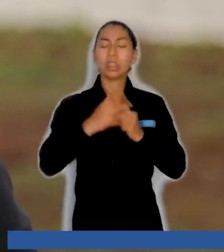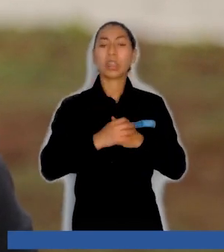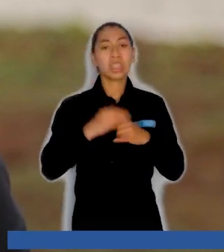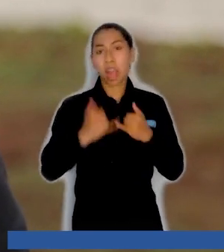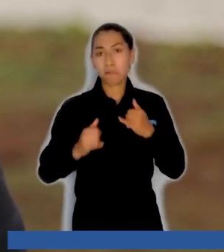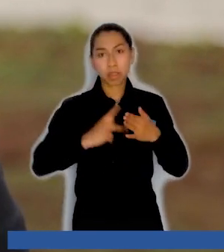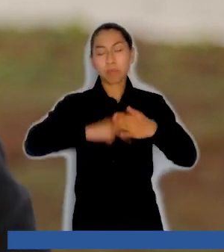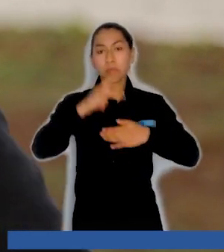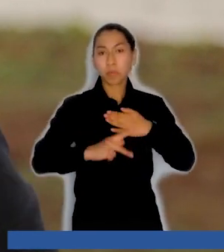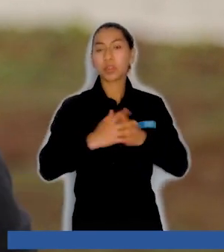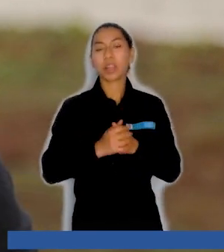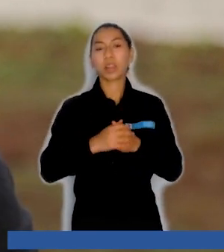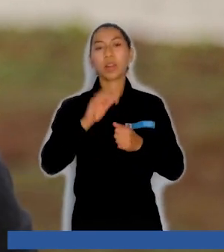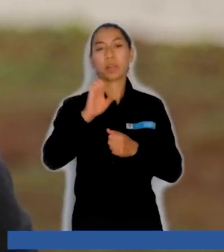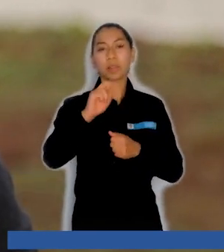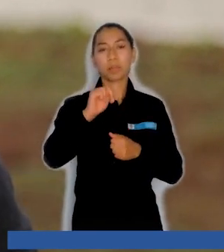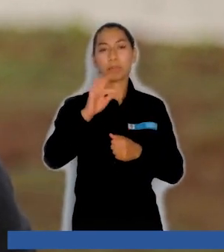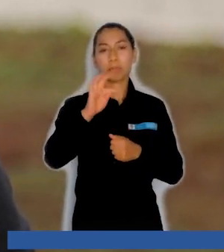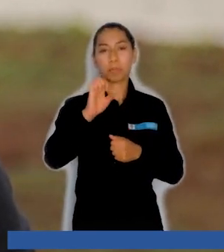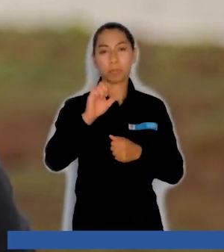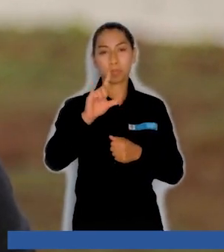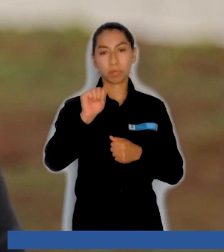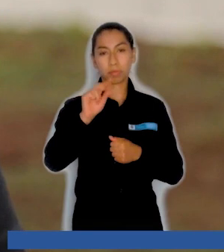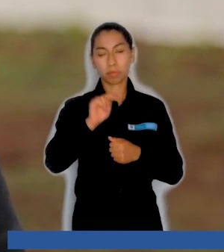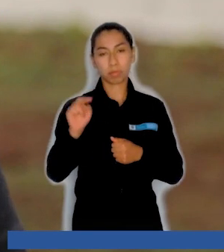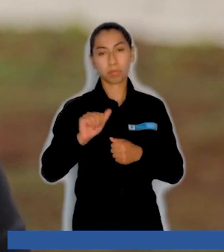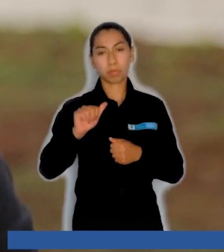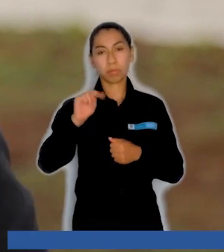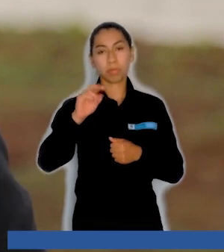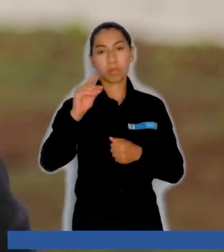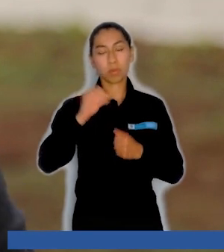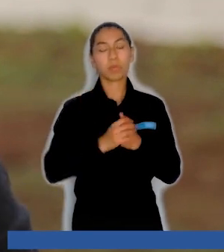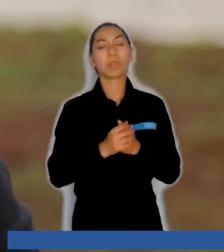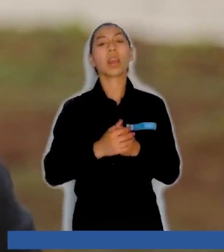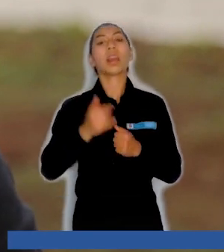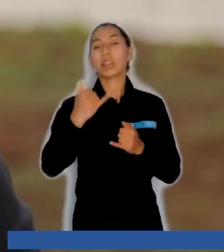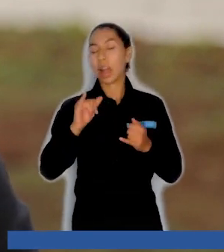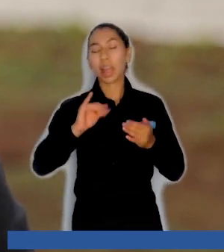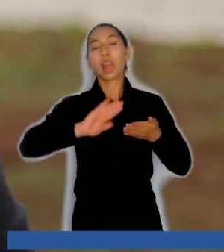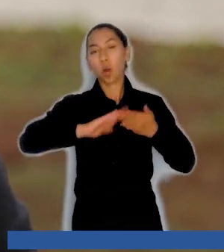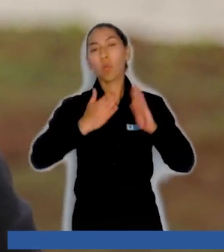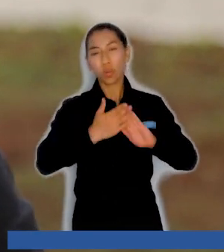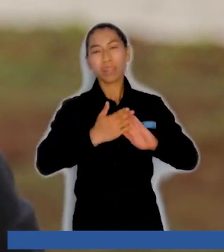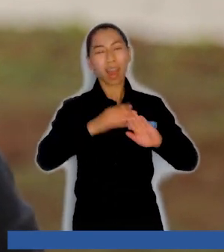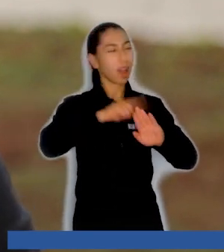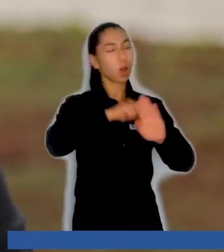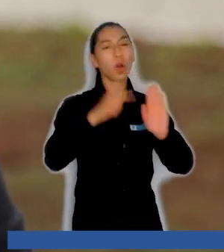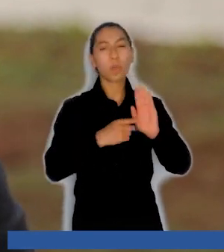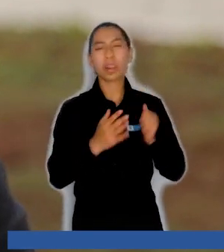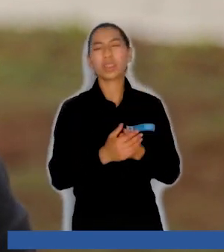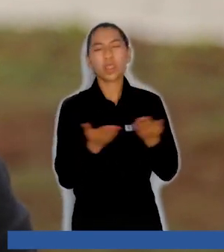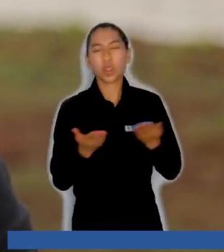Entrelazando, una iniciativa que hace parte de las medidas del Plan de Reparación Colectiva del Corregimiento La Balsita